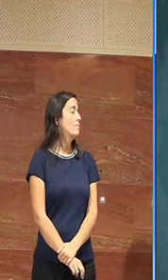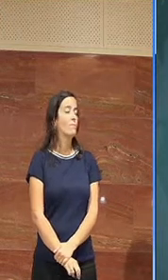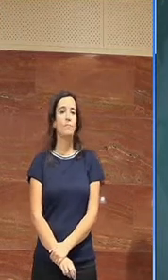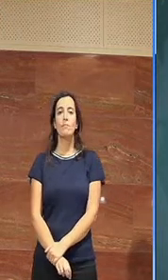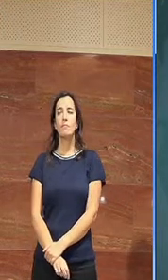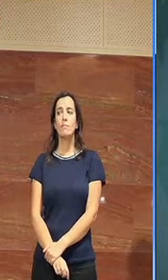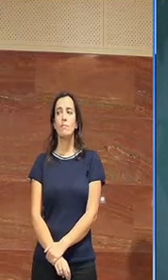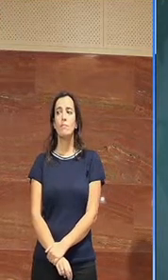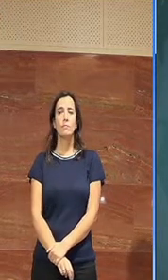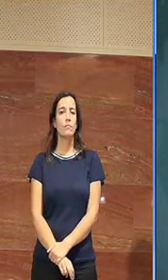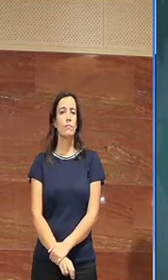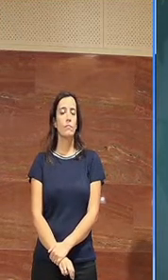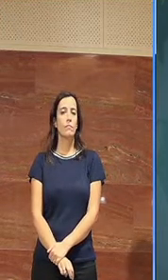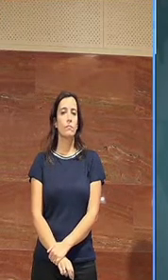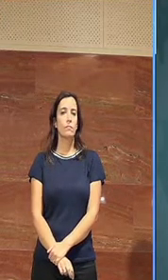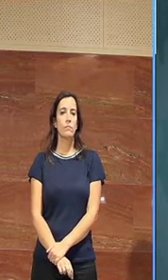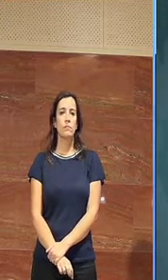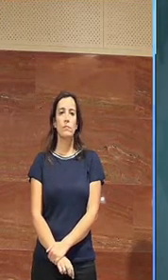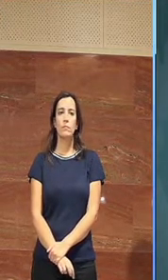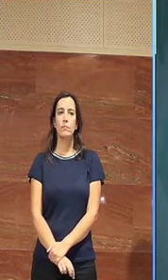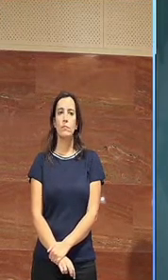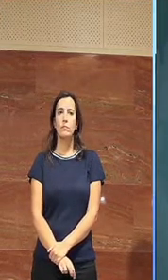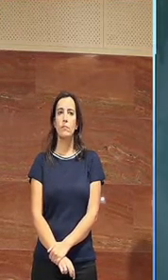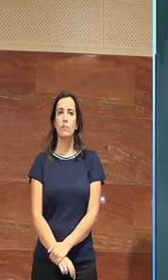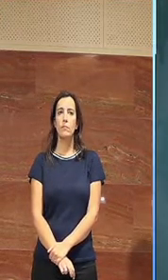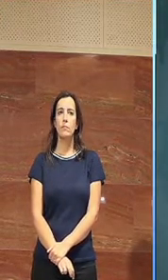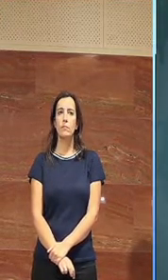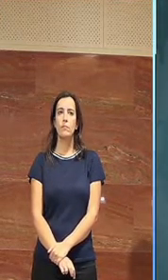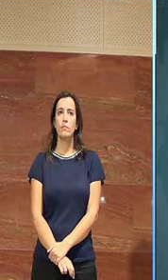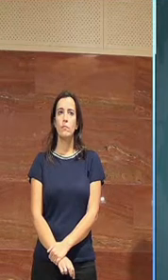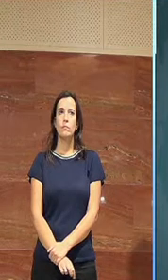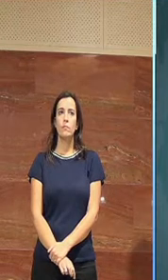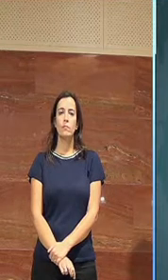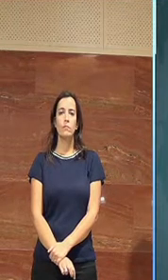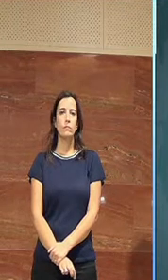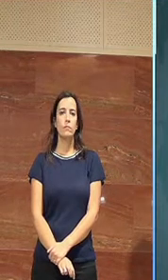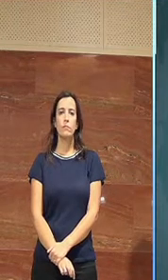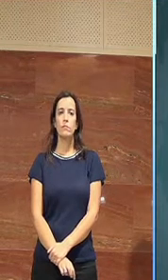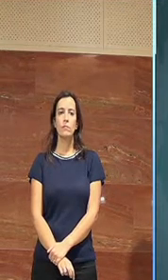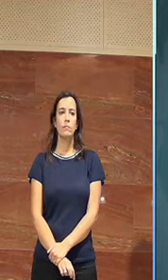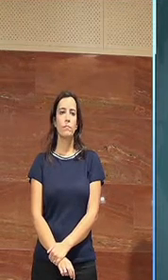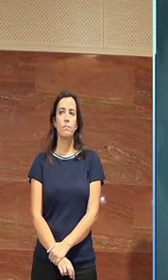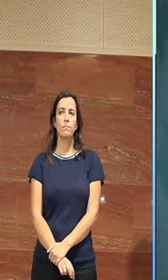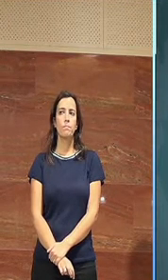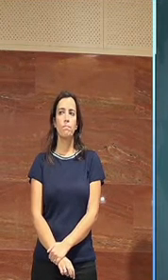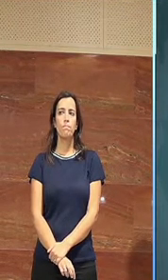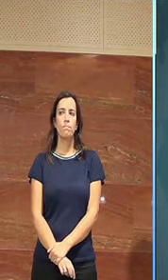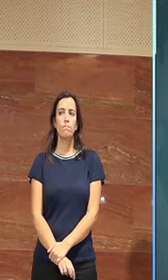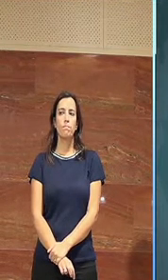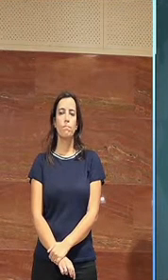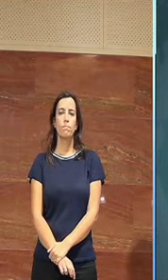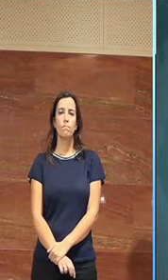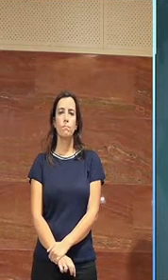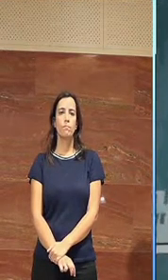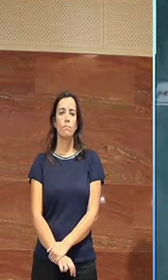de millones de personas alrededor del mundo entero. El nuevo sur está desafiando las instituciones globales existentes, creando